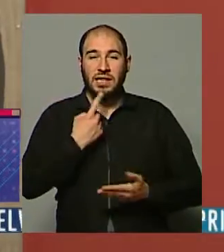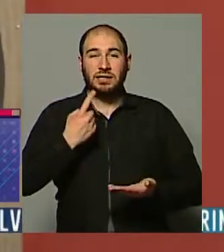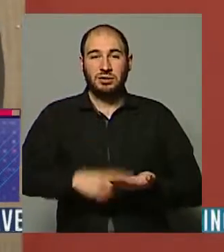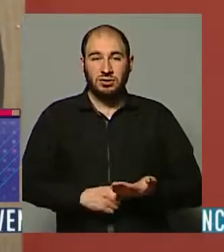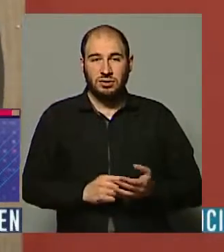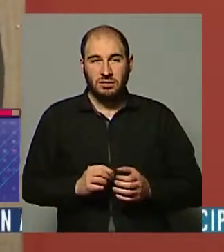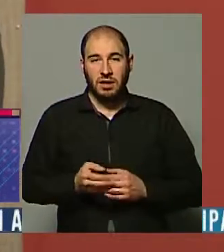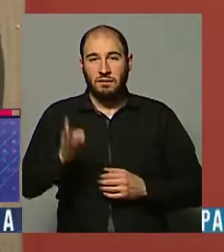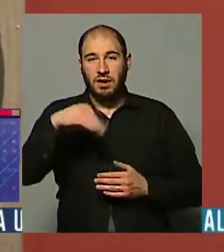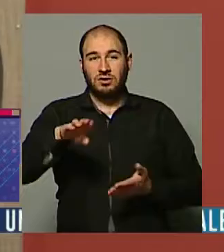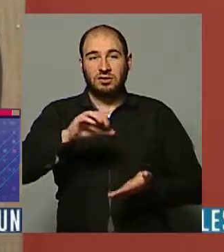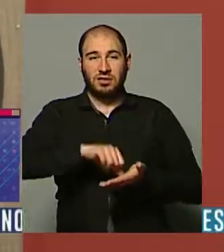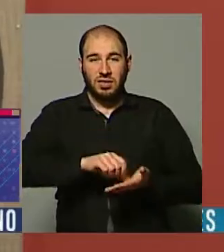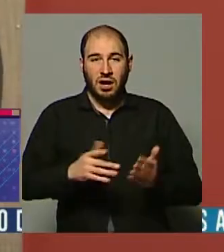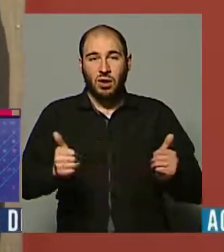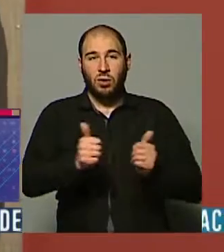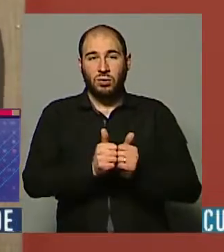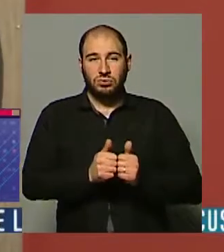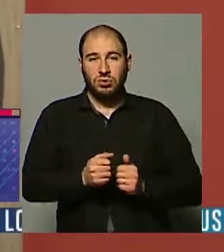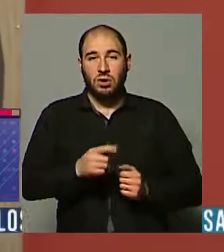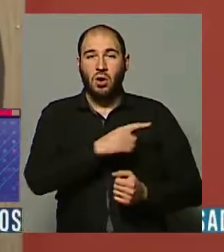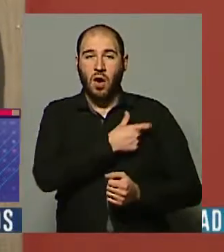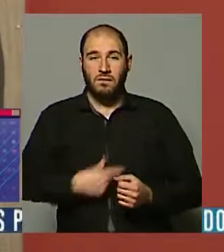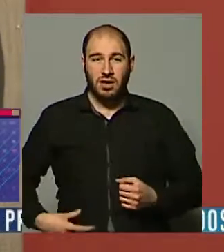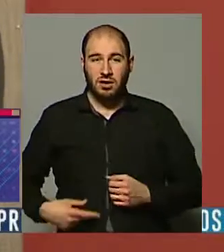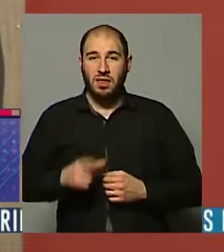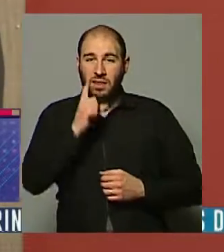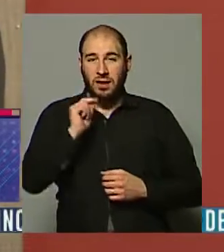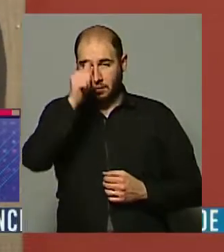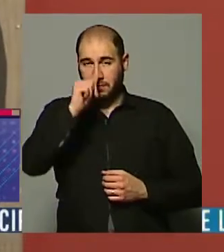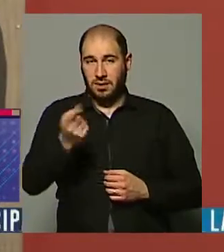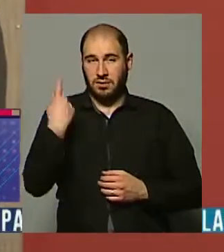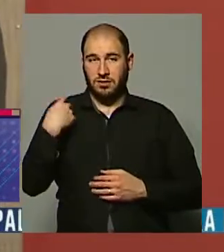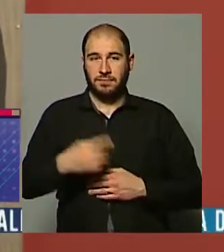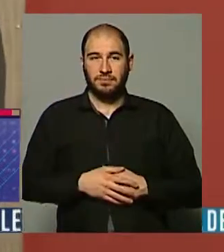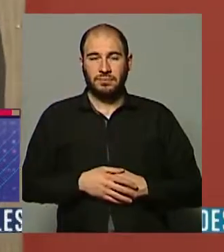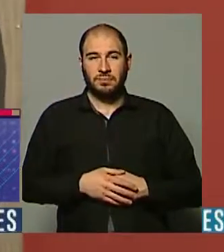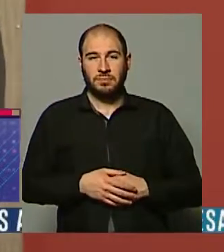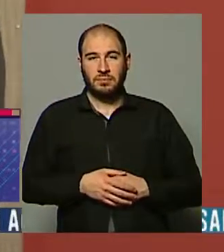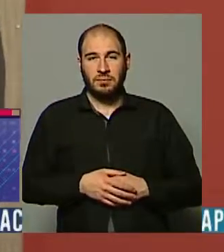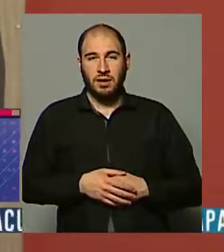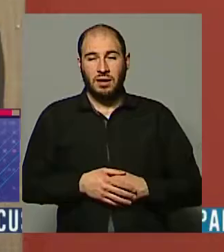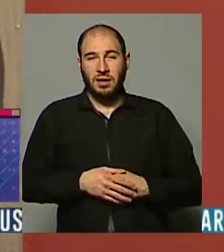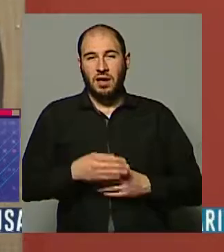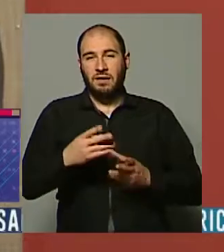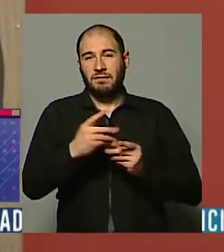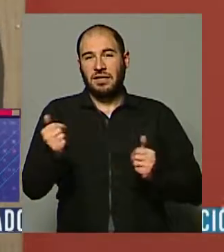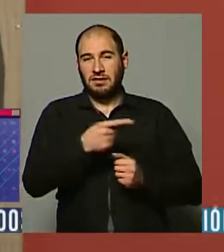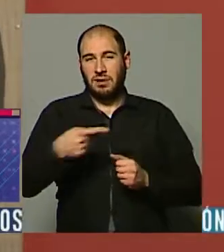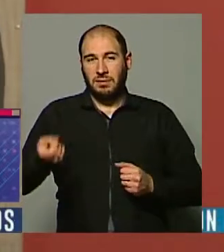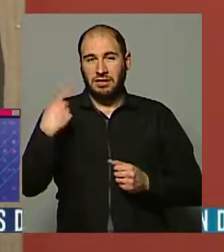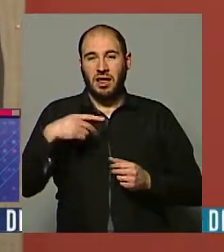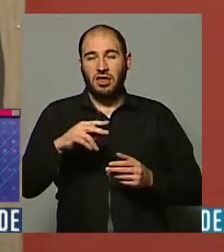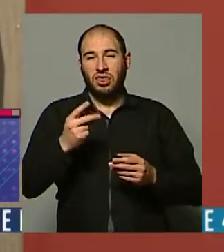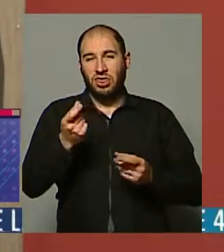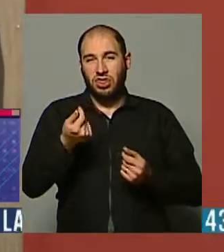que tomó el Banco Central conjuntamente con el Poder Ejecutivo el día domingo, después de que fines de la semana pasada la cotización